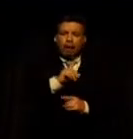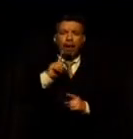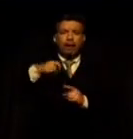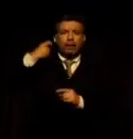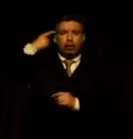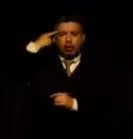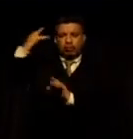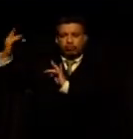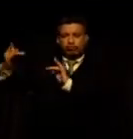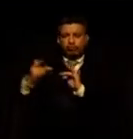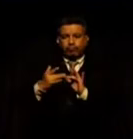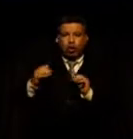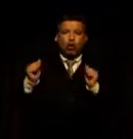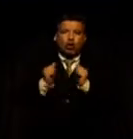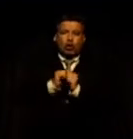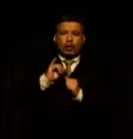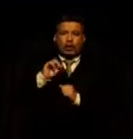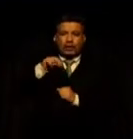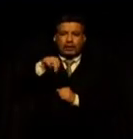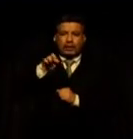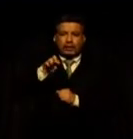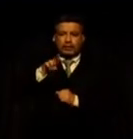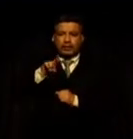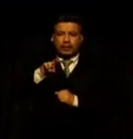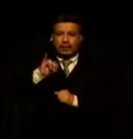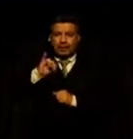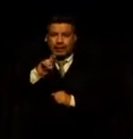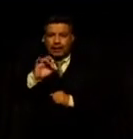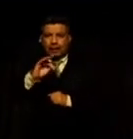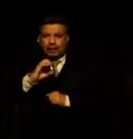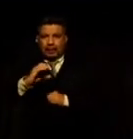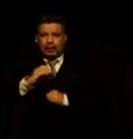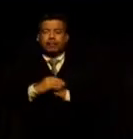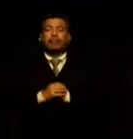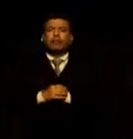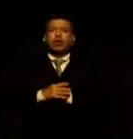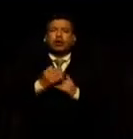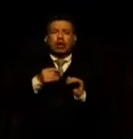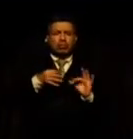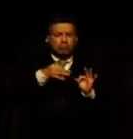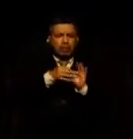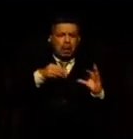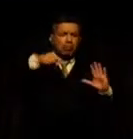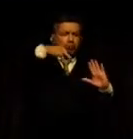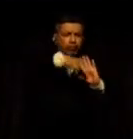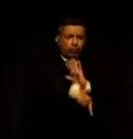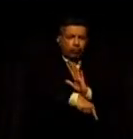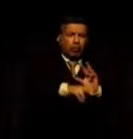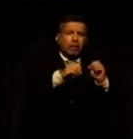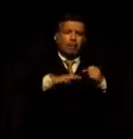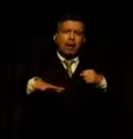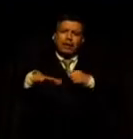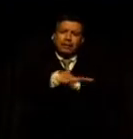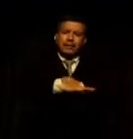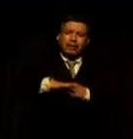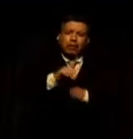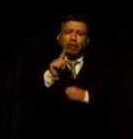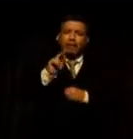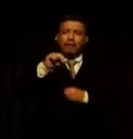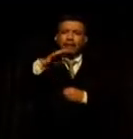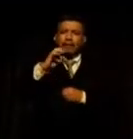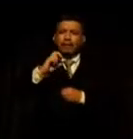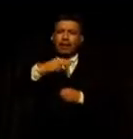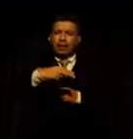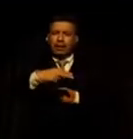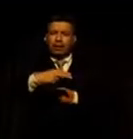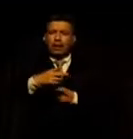gobierno y con inspira tyc a mí me gustaría presidente que usted ahondará más en todo lo que hemos hecho para este sector de fintas pero sobre todo